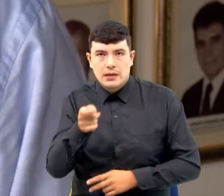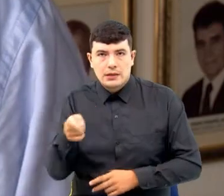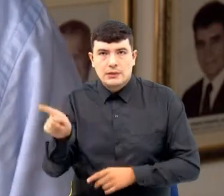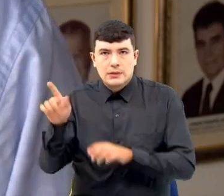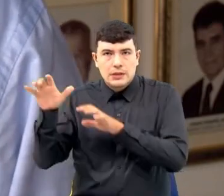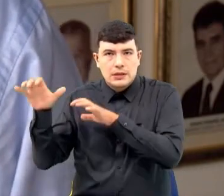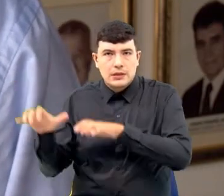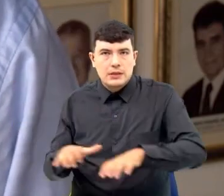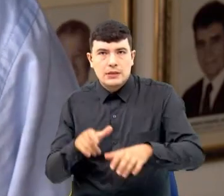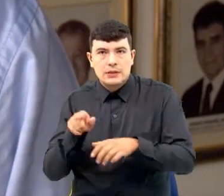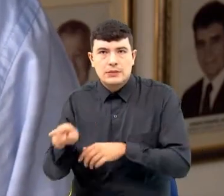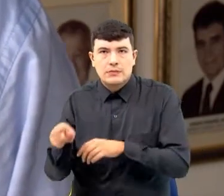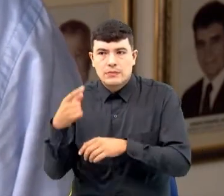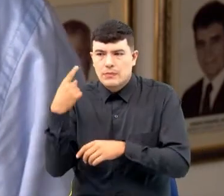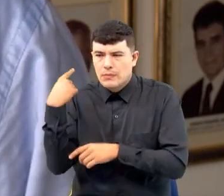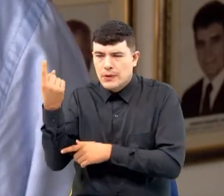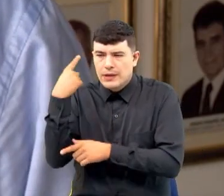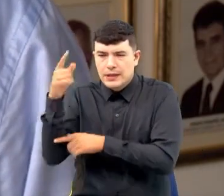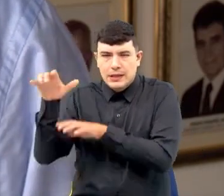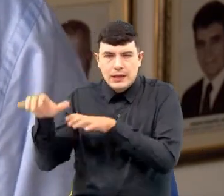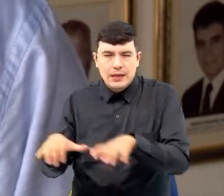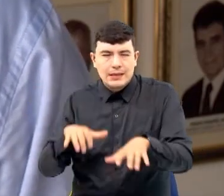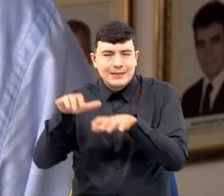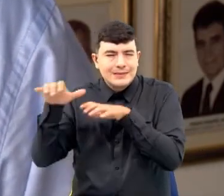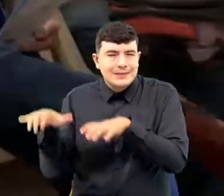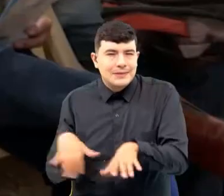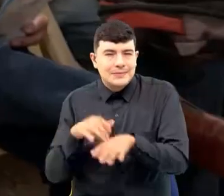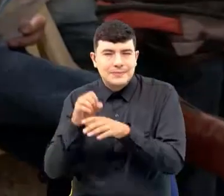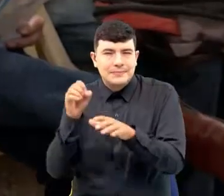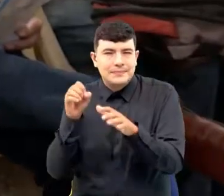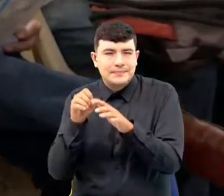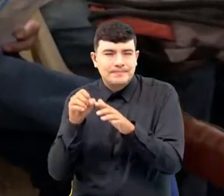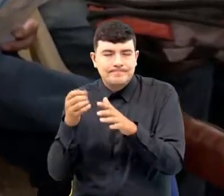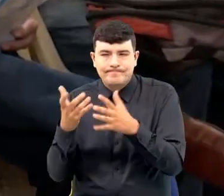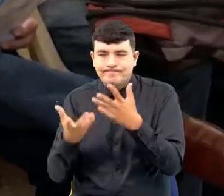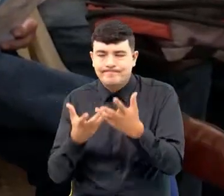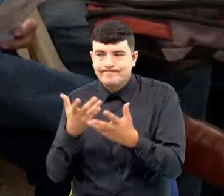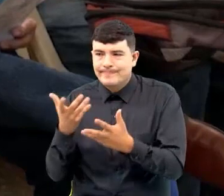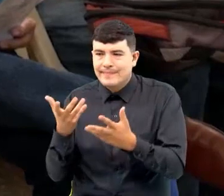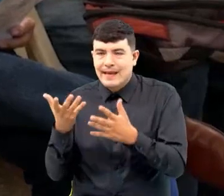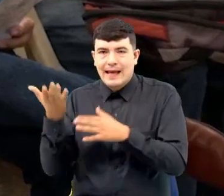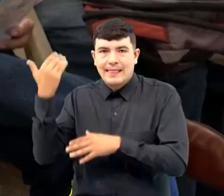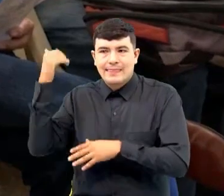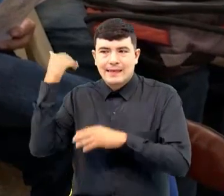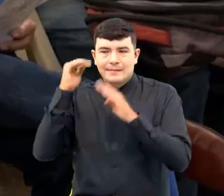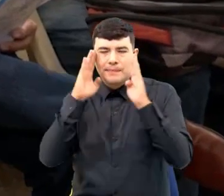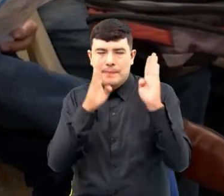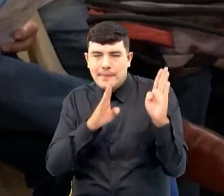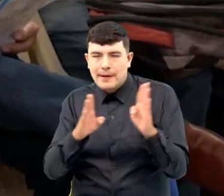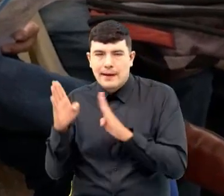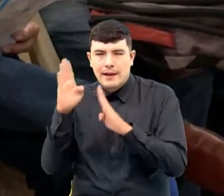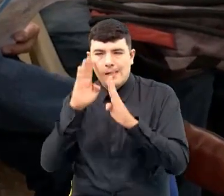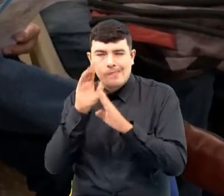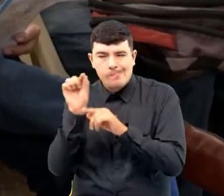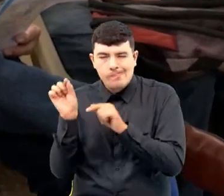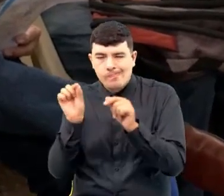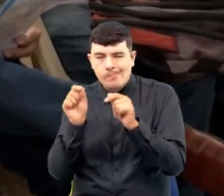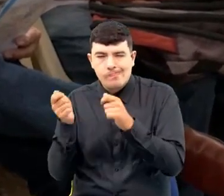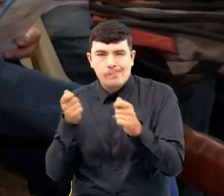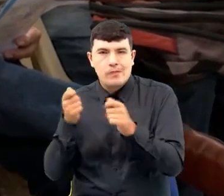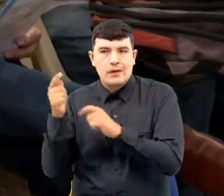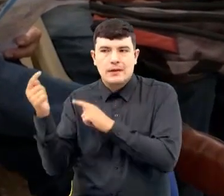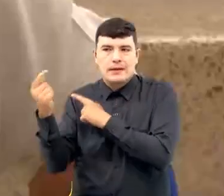acto politiquero que está haciendo, algo como lo dije en la plenaria, algo premeditado. Durán asegura que se siente tranquilo con